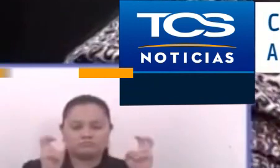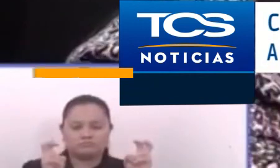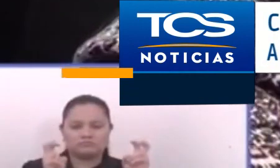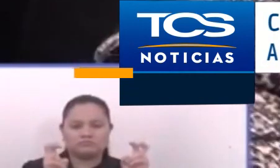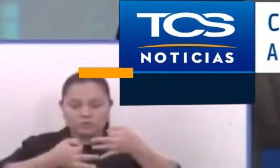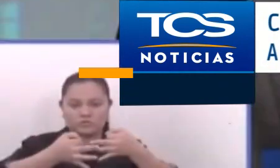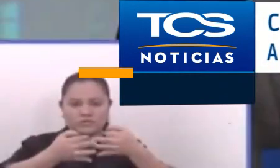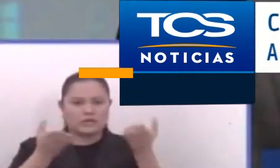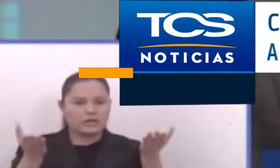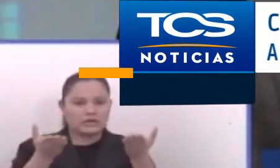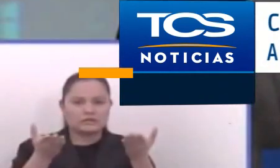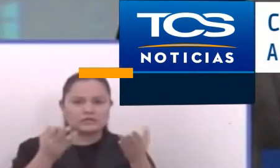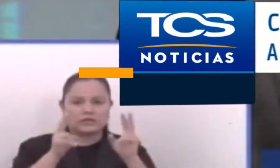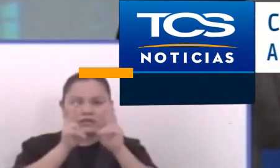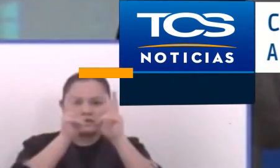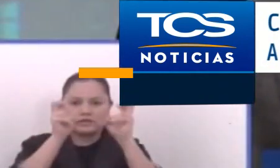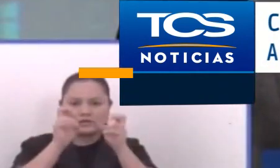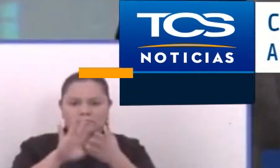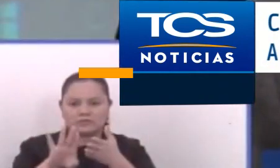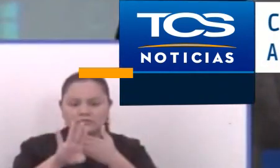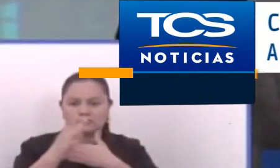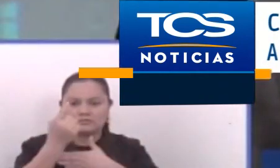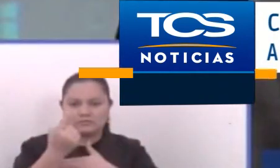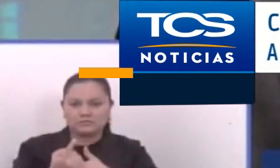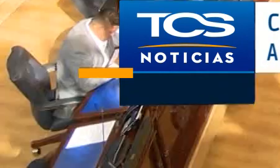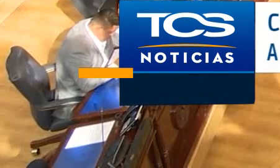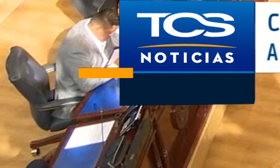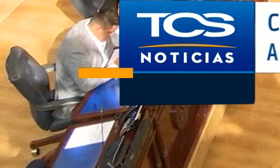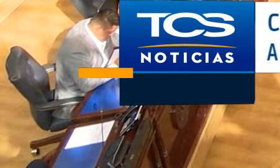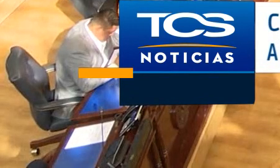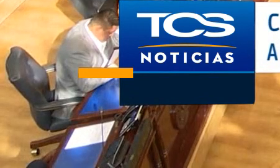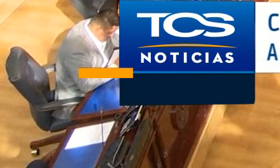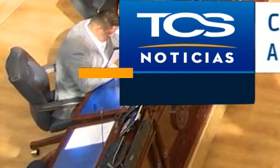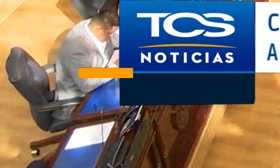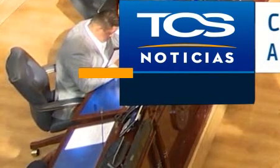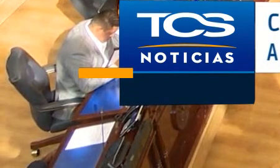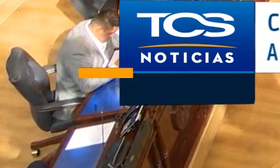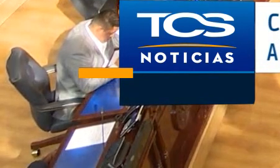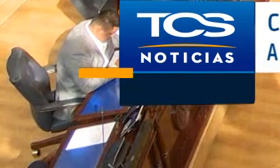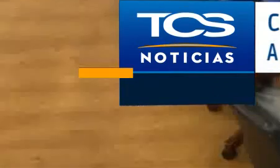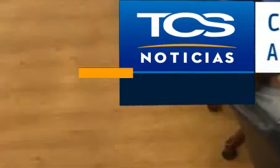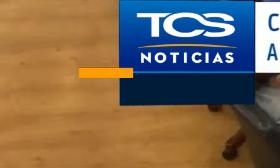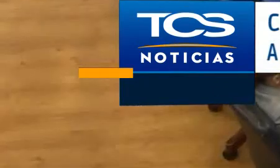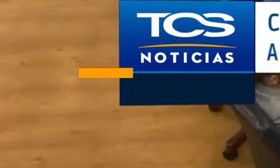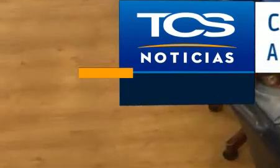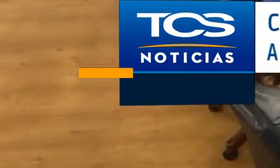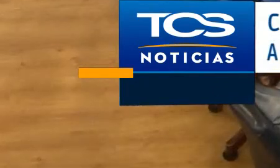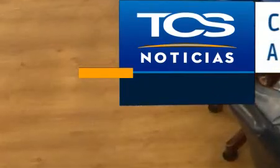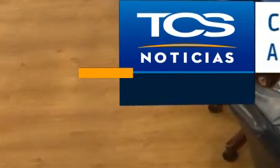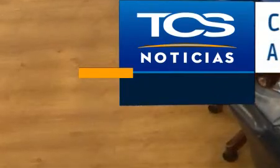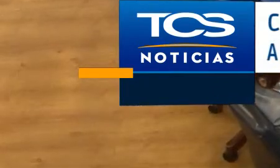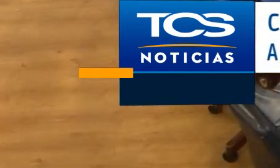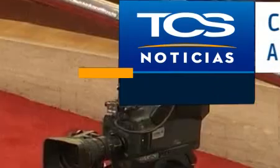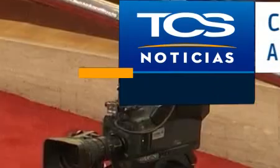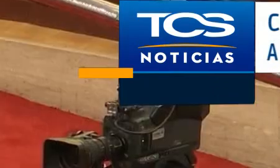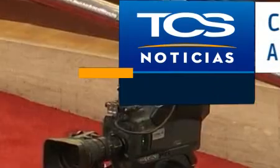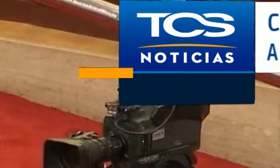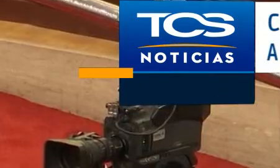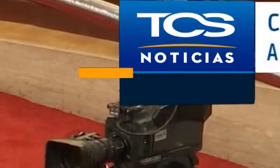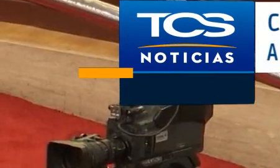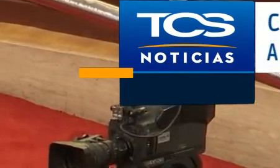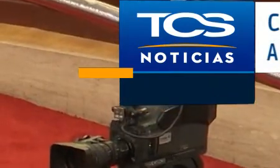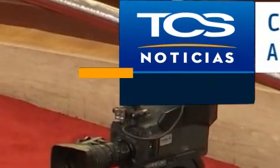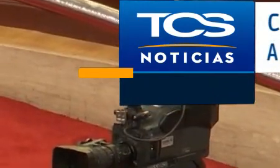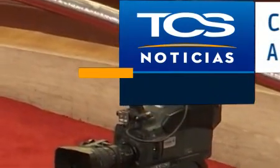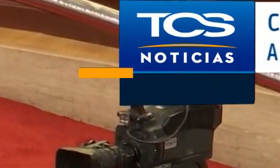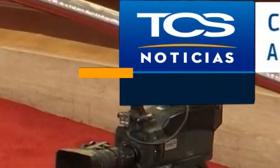gift cards el diputado rodrigo ya la de nuevas ideas argumentó que los temas siguieran en discusión en la asamblea legislativa pero en